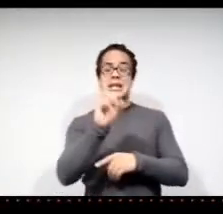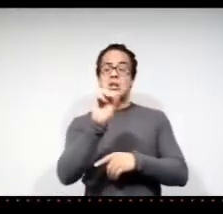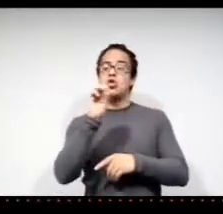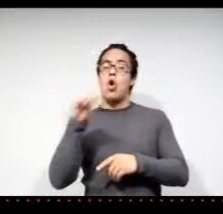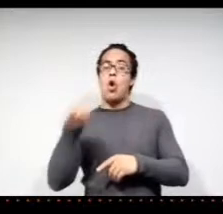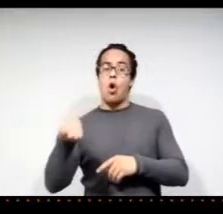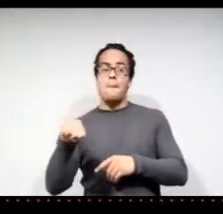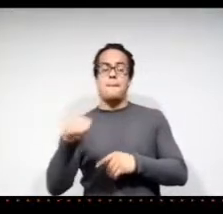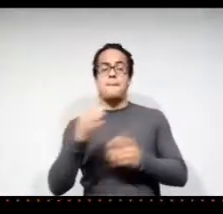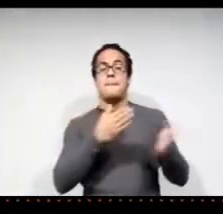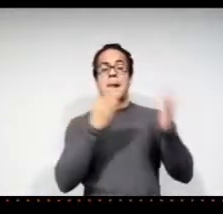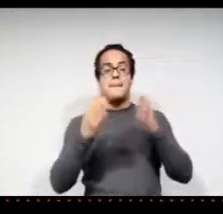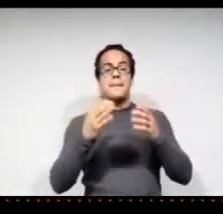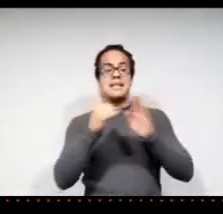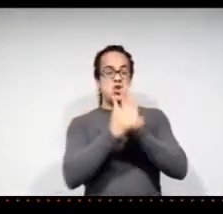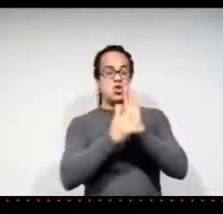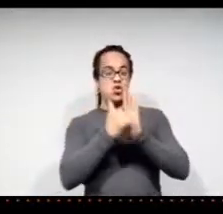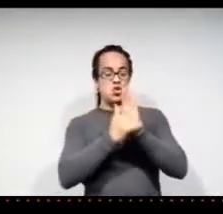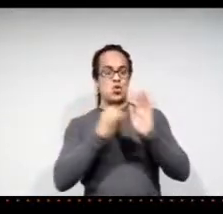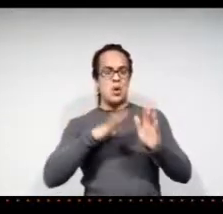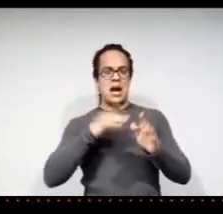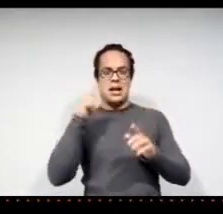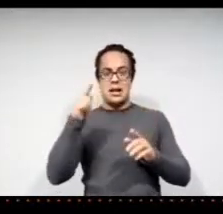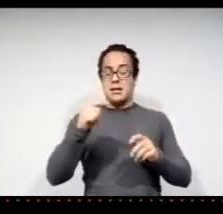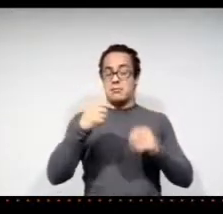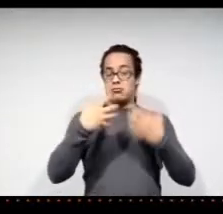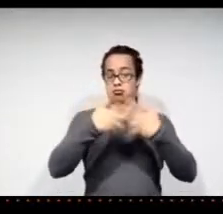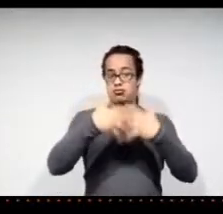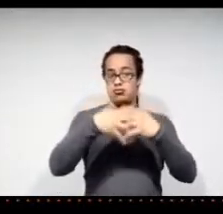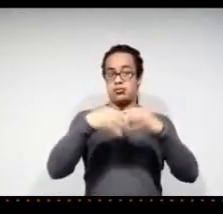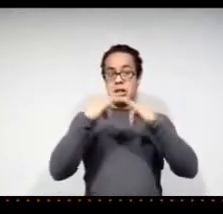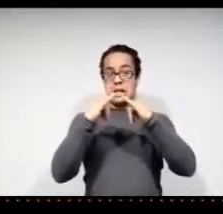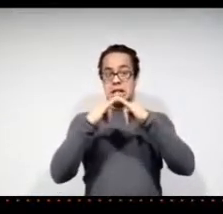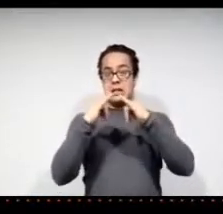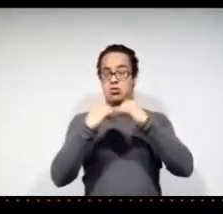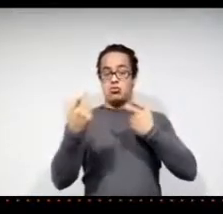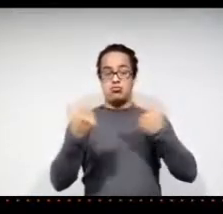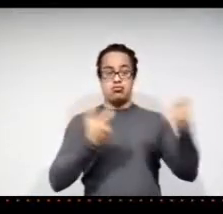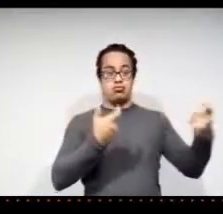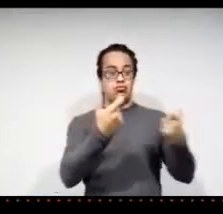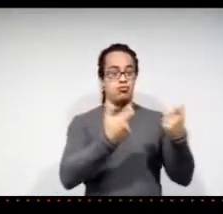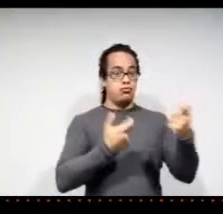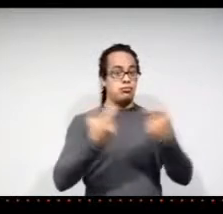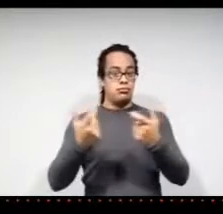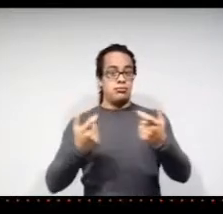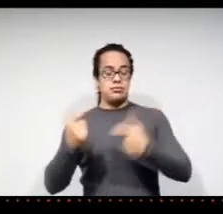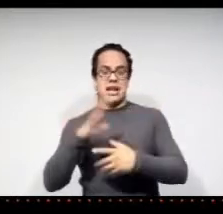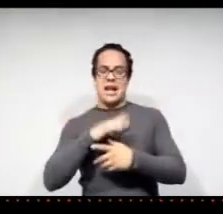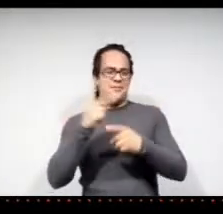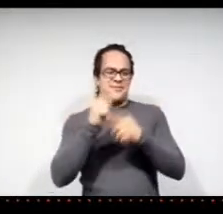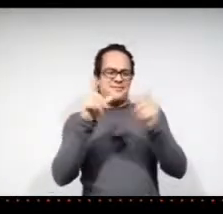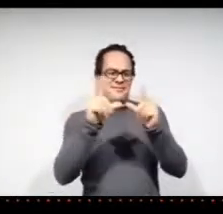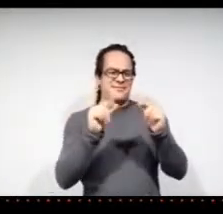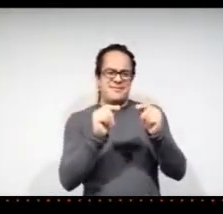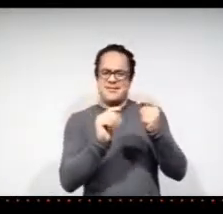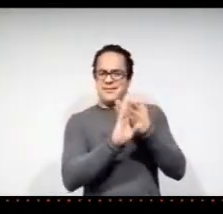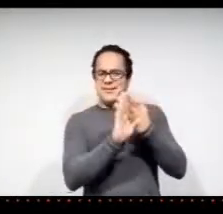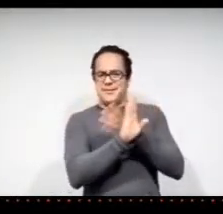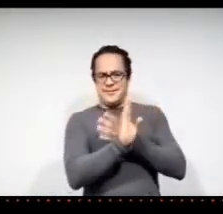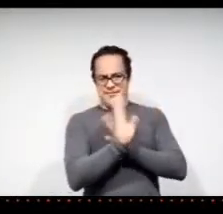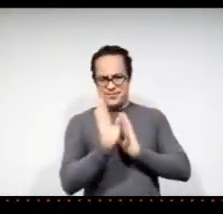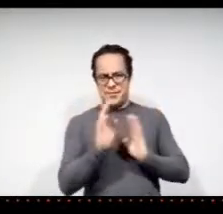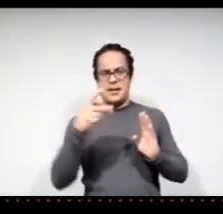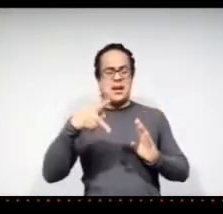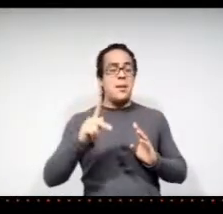son empresas que cotizan en la bolsa y que implican una serie de ganancias para X o Z, ¿no? No quiero entrar mucho en ese punto, pero